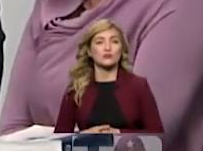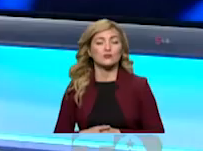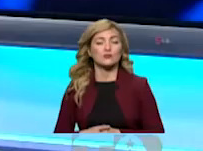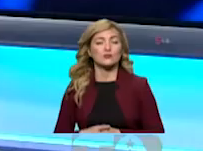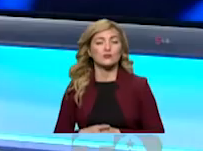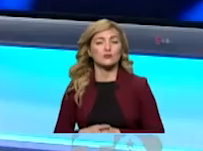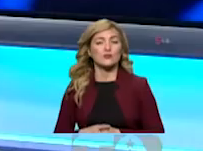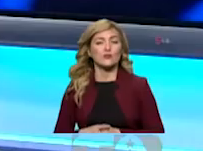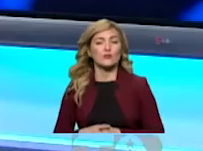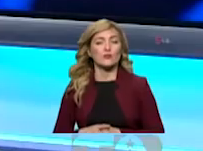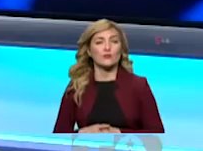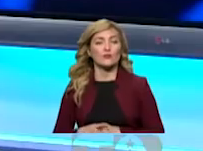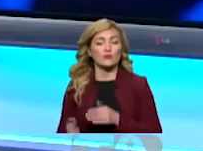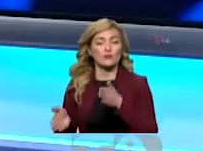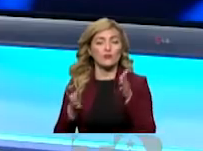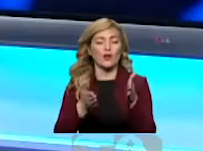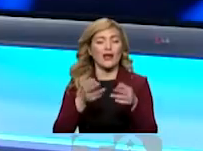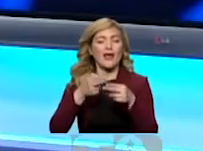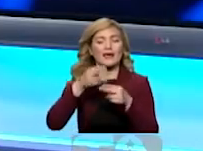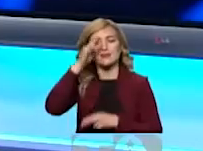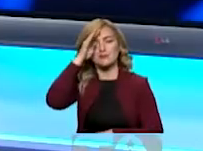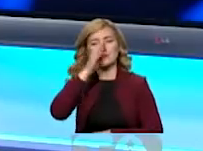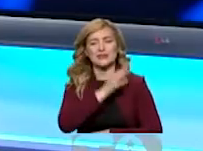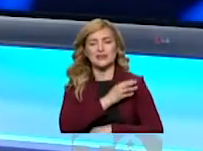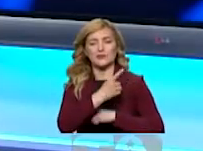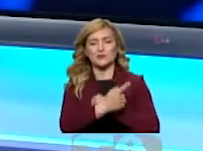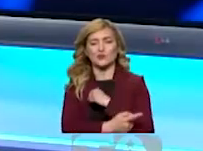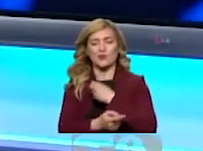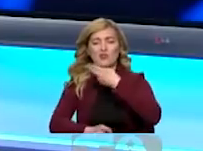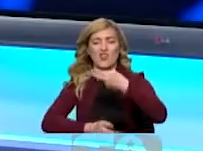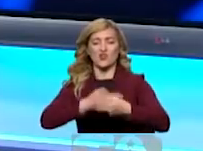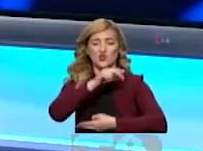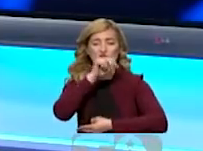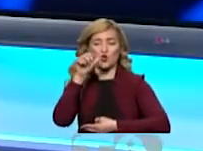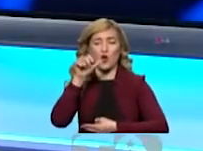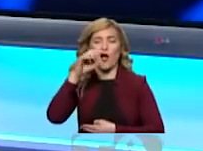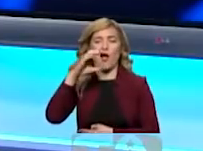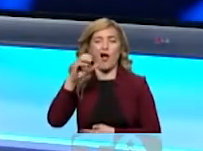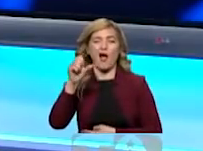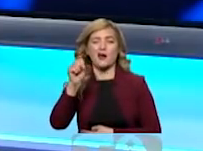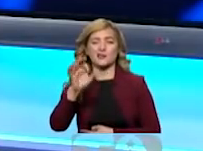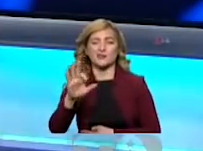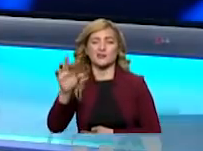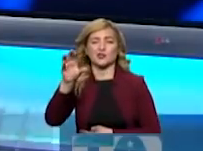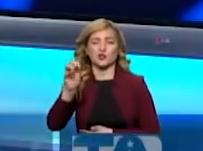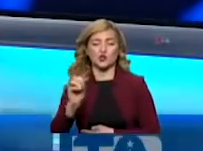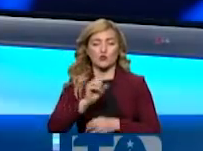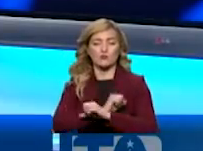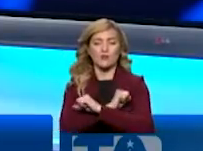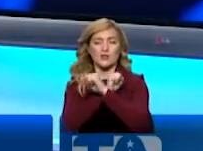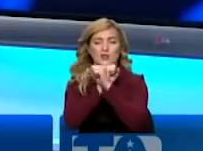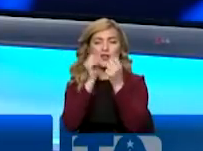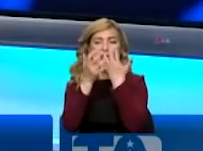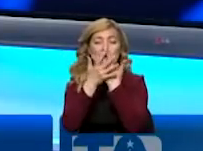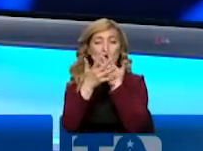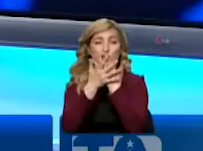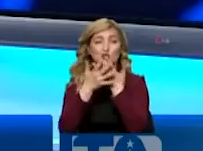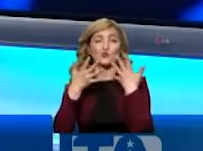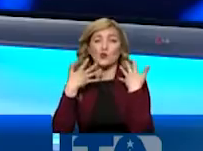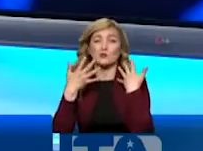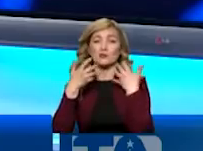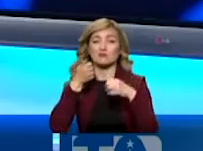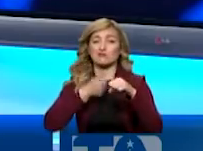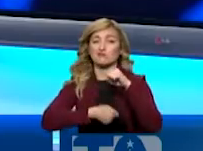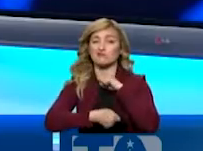horas. Telmo Castro, exmilitar condenado por narcotráfico, fue asesinado esta mañana en la cárcel regional de Guayaquil. Castro